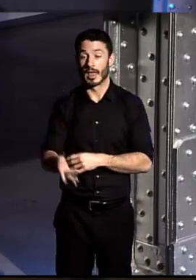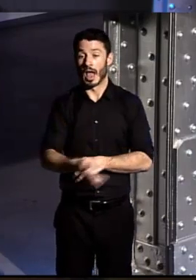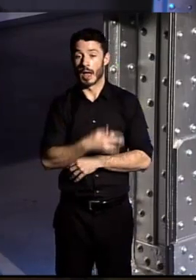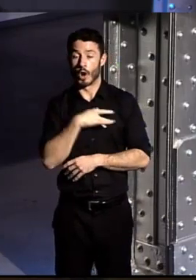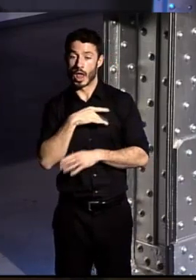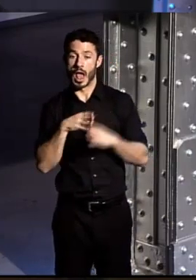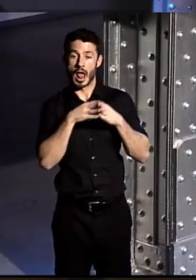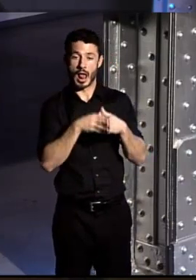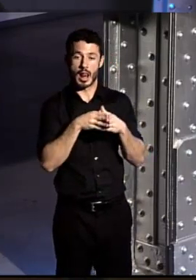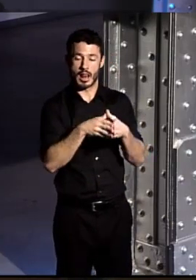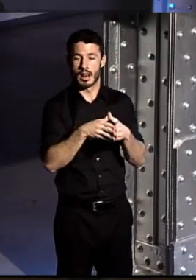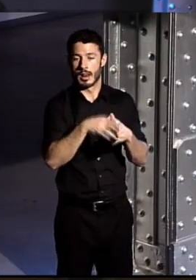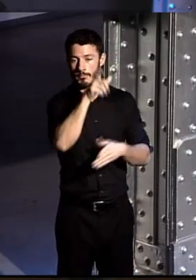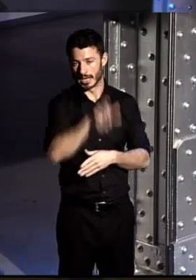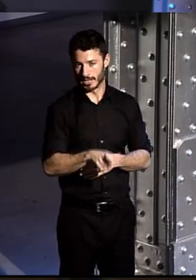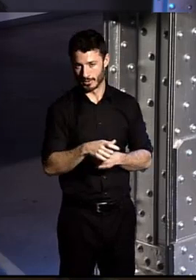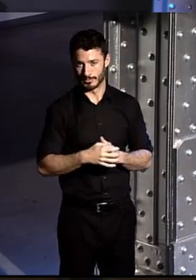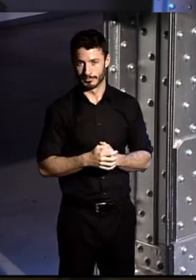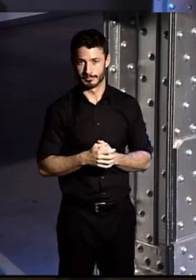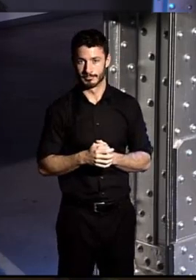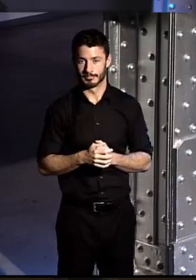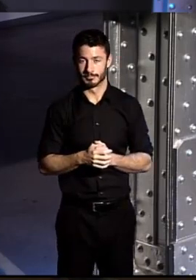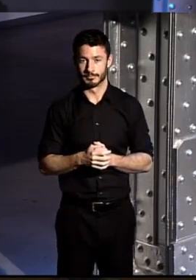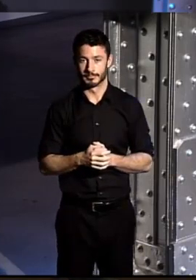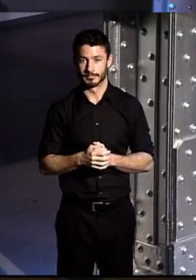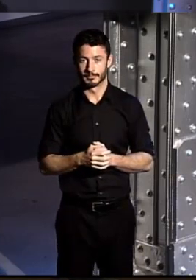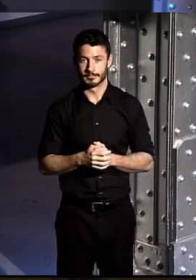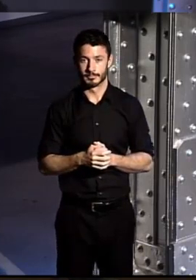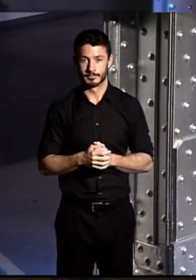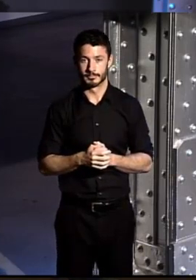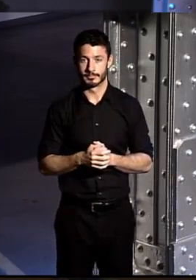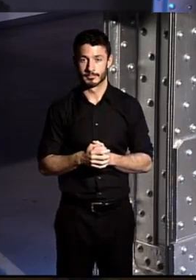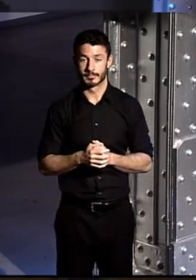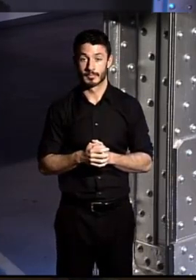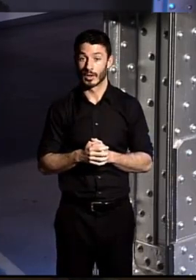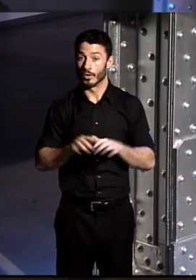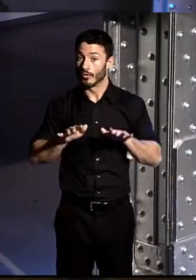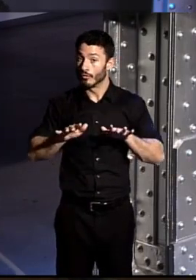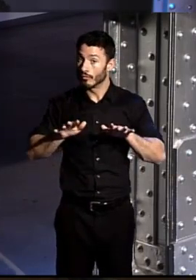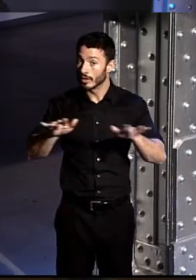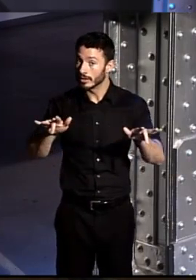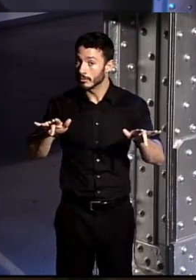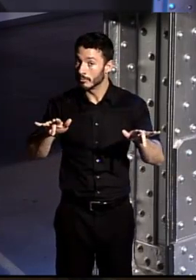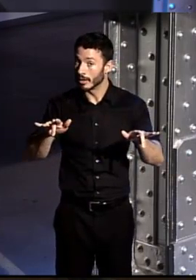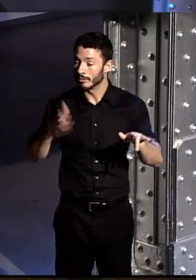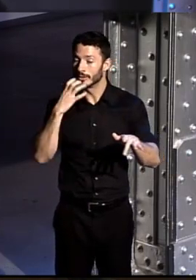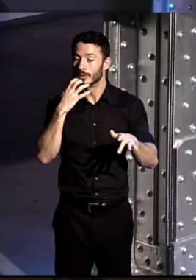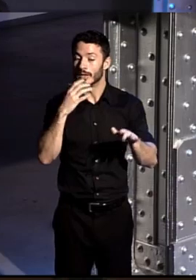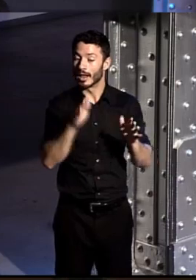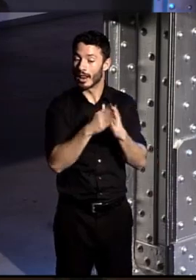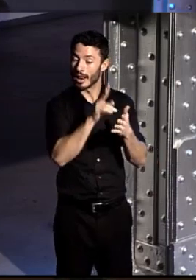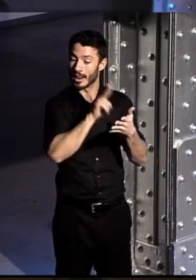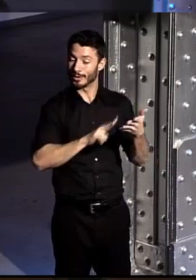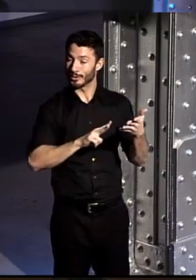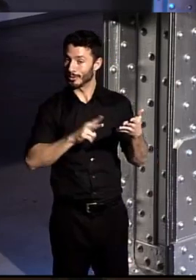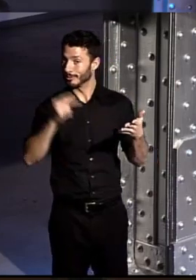Sí. Bueno, que yo sí era... ¿Es un fantasma que también está en el ojo del que lee y no en la